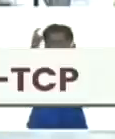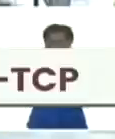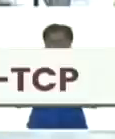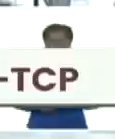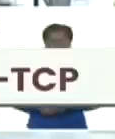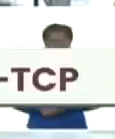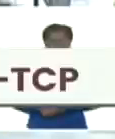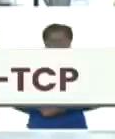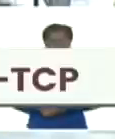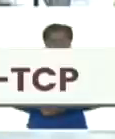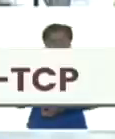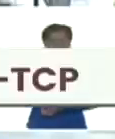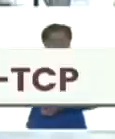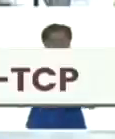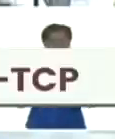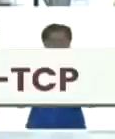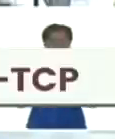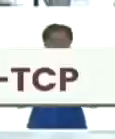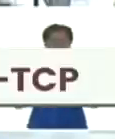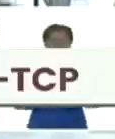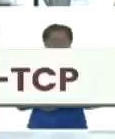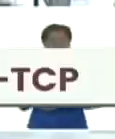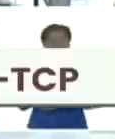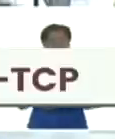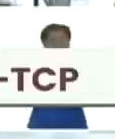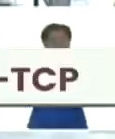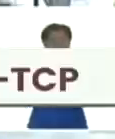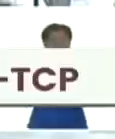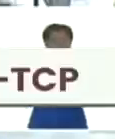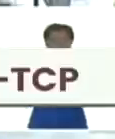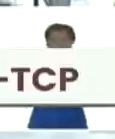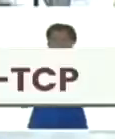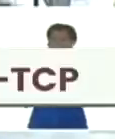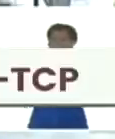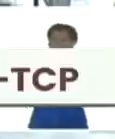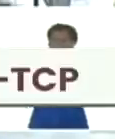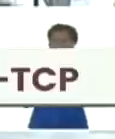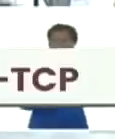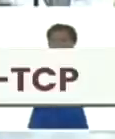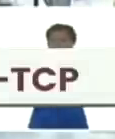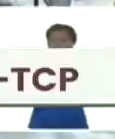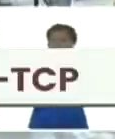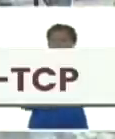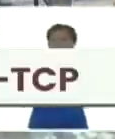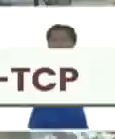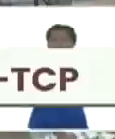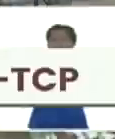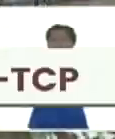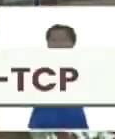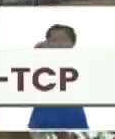que a la vez levantó el comandante eterno.